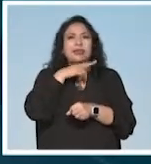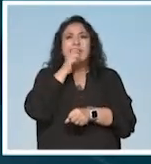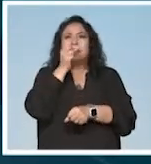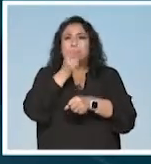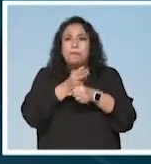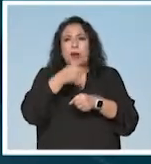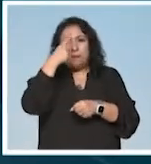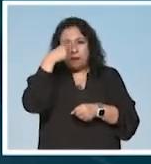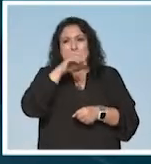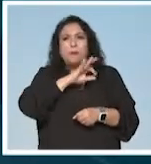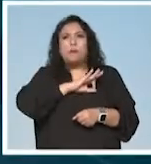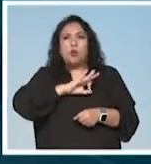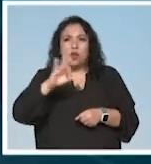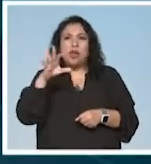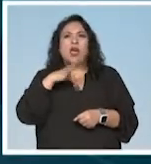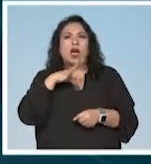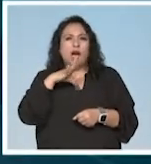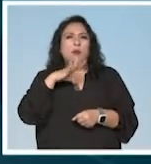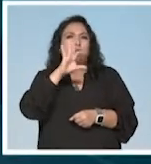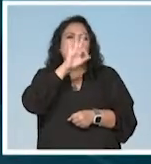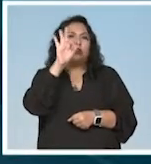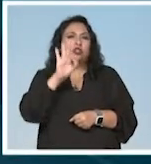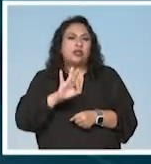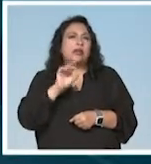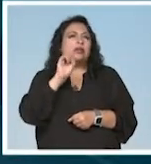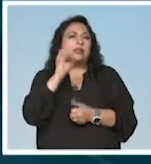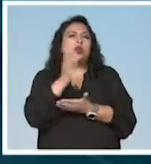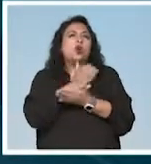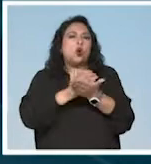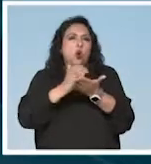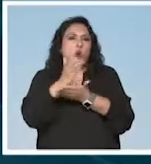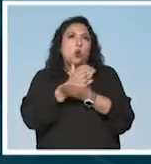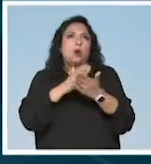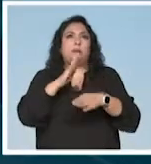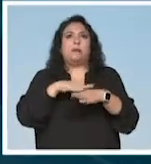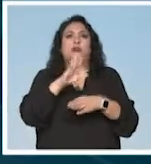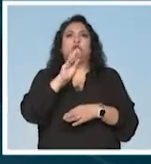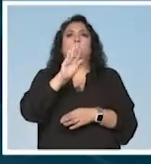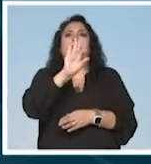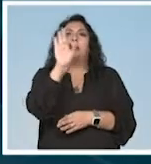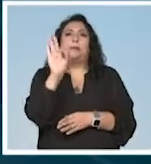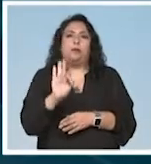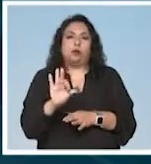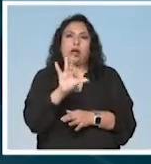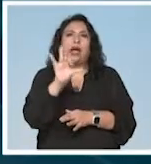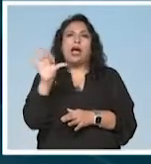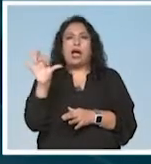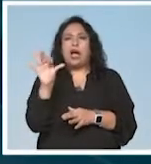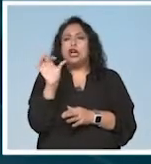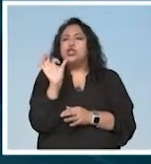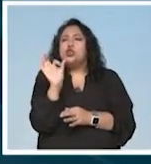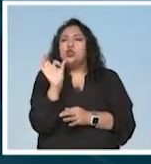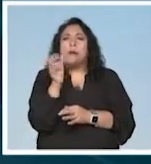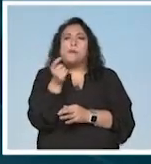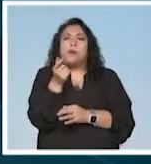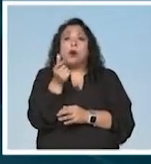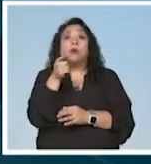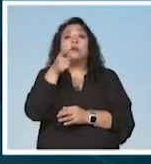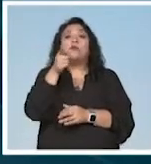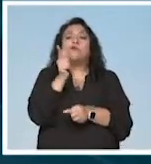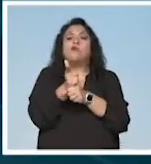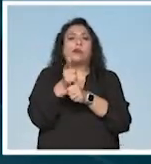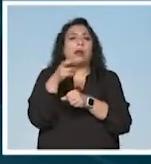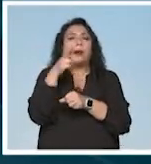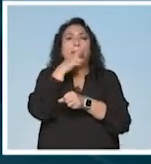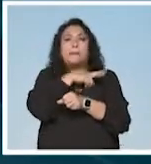para poder tener un alto porcentaje de curación que es más del 90% en las lesiones pequeñas la detección